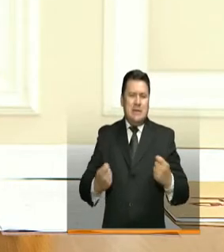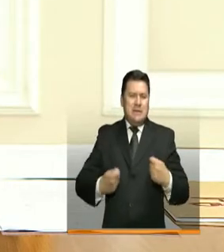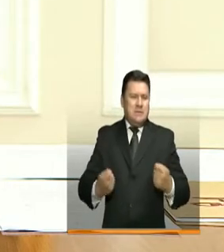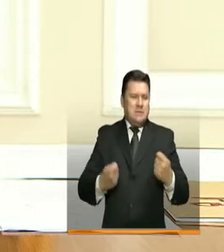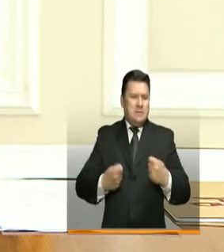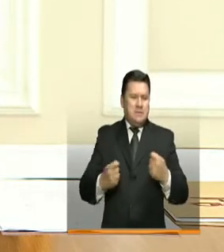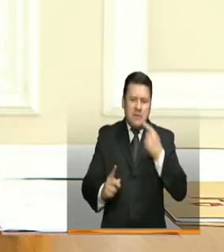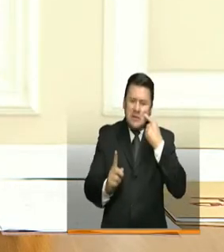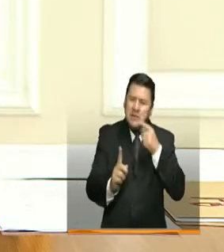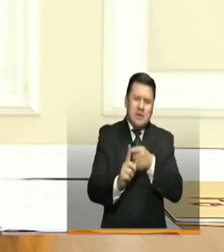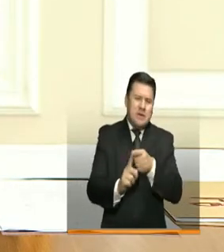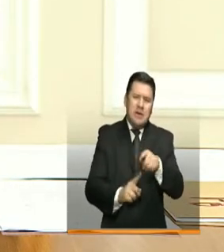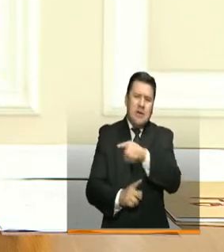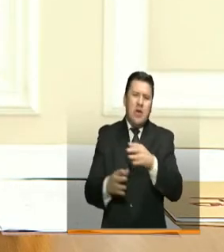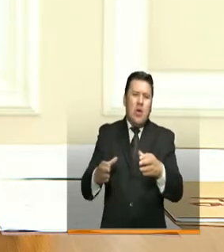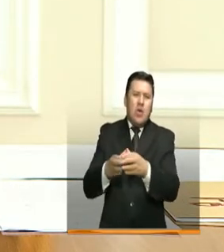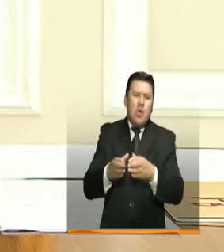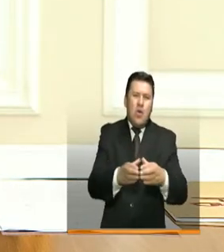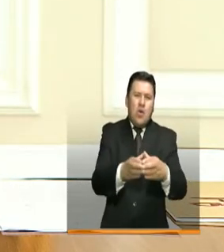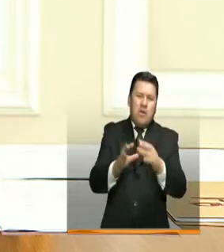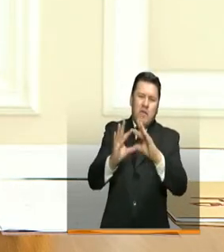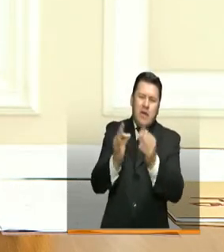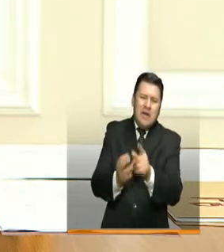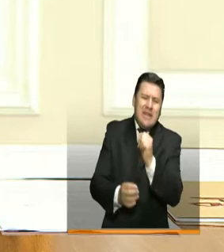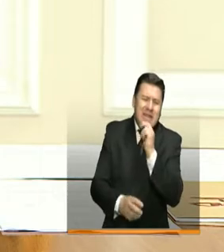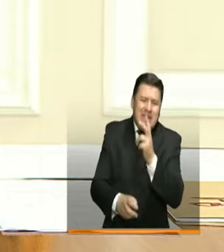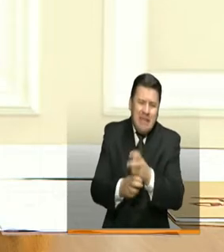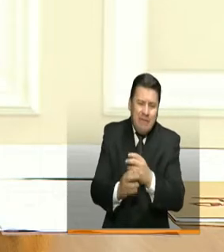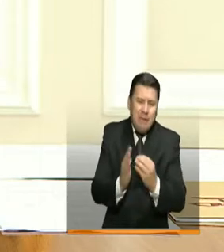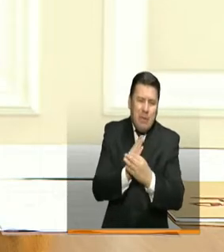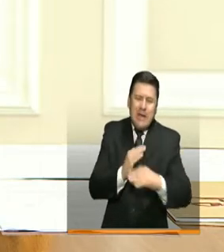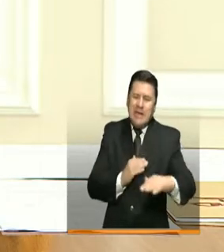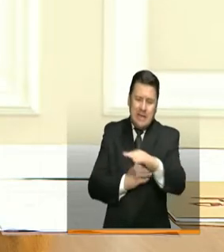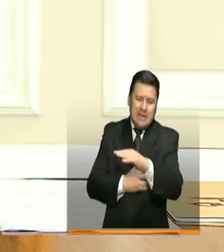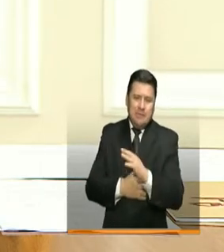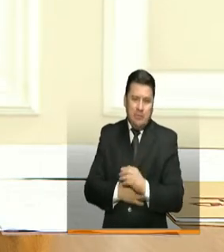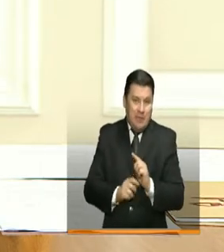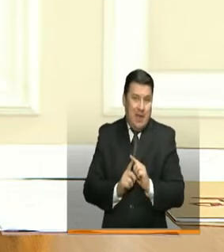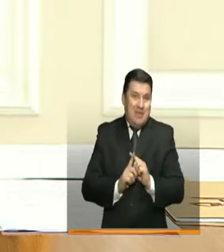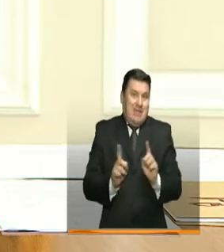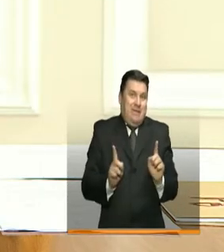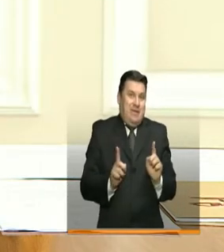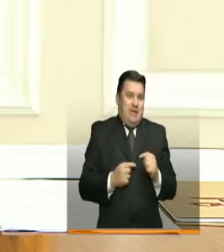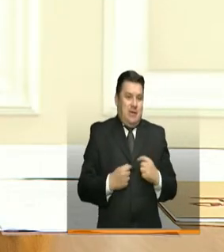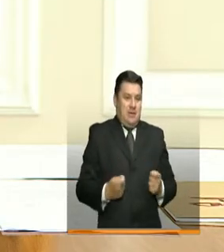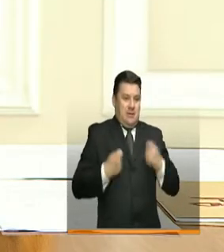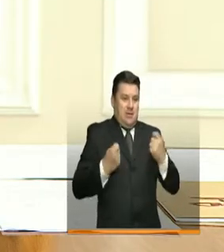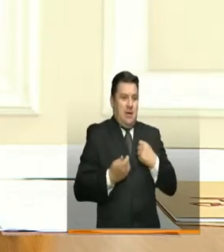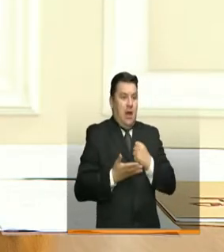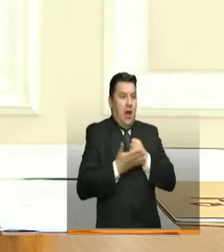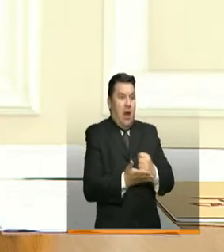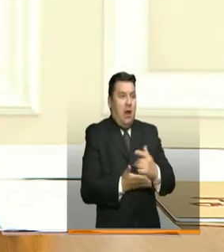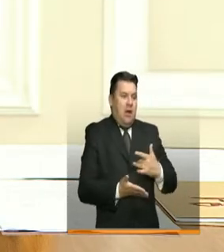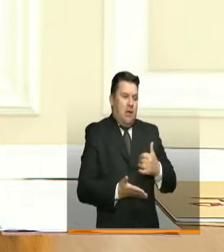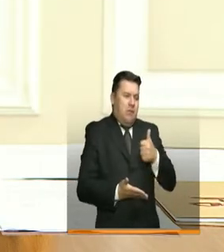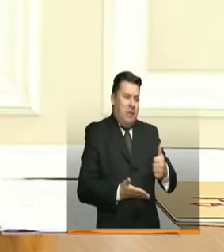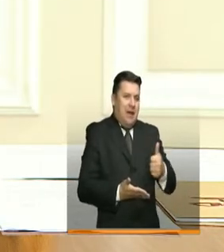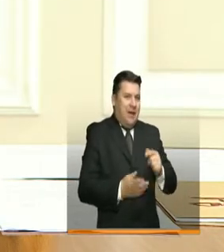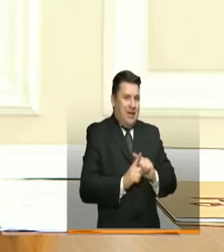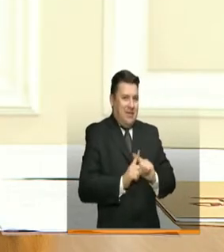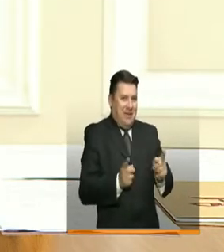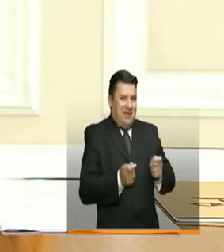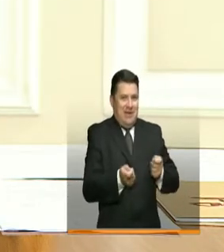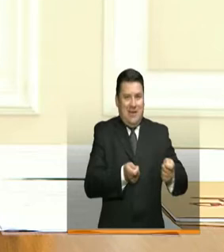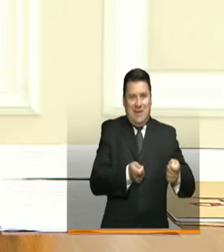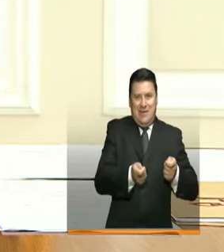venido orientando hacia esos grupos vulnerables y que además es distinta a la campaña de Ayudarnos Hace Bien que se está manejando a